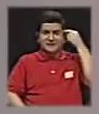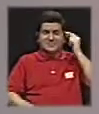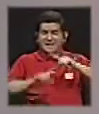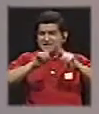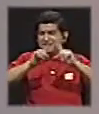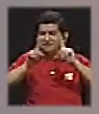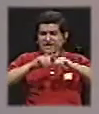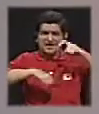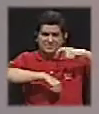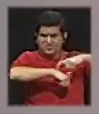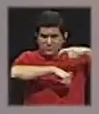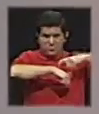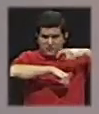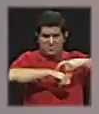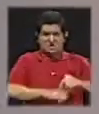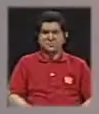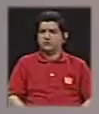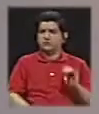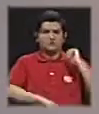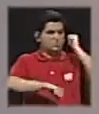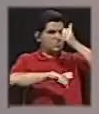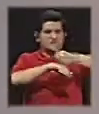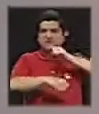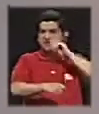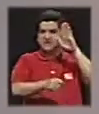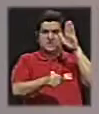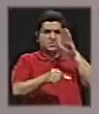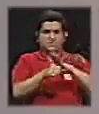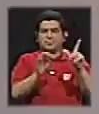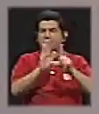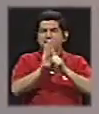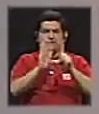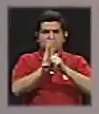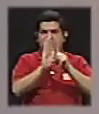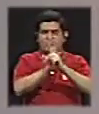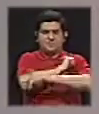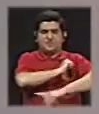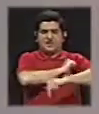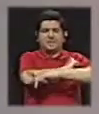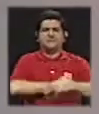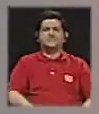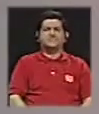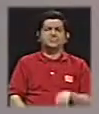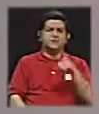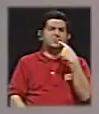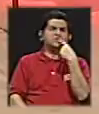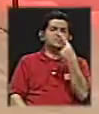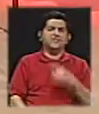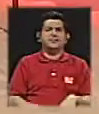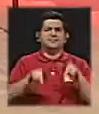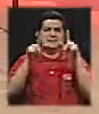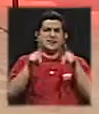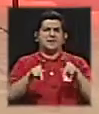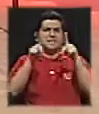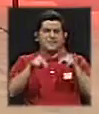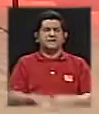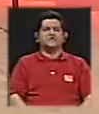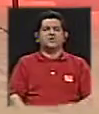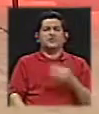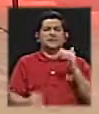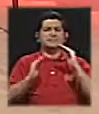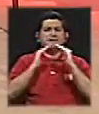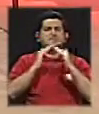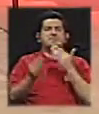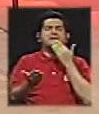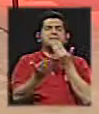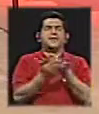gobiernos no implementen y cumplan las leyes del país. Dice usted de los habitantes de buena fe, que